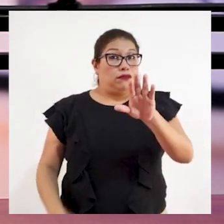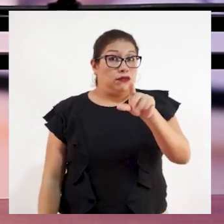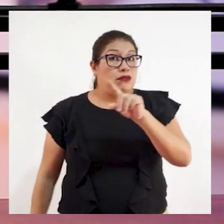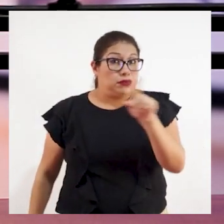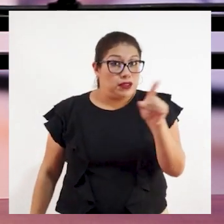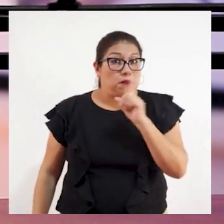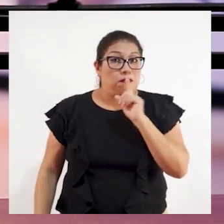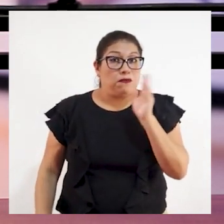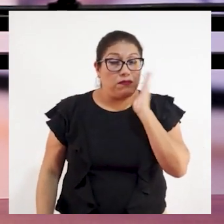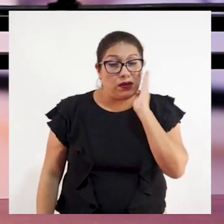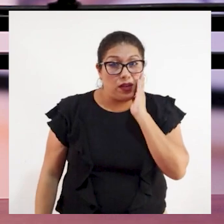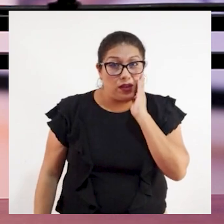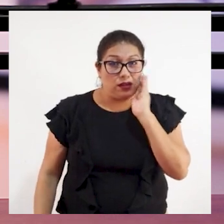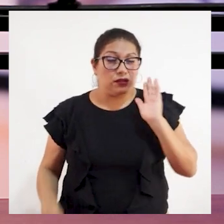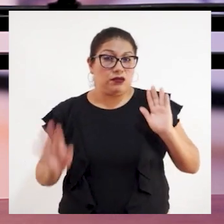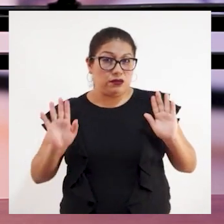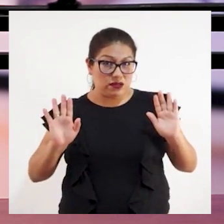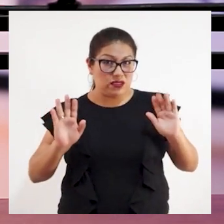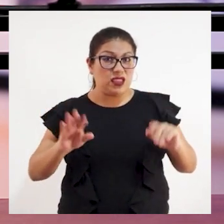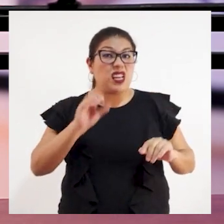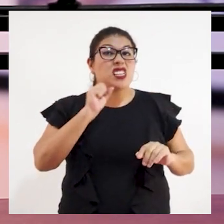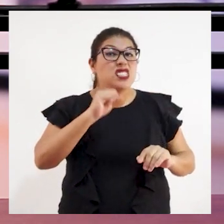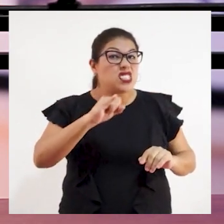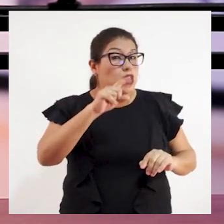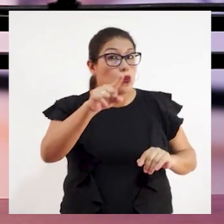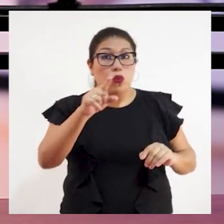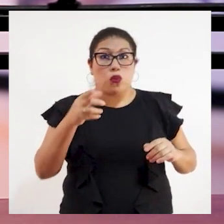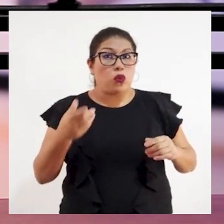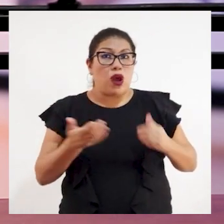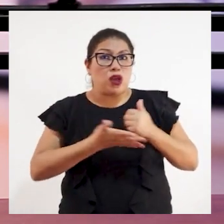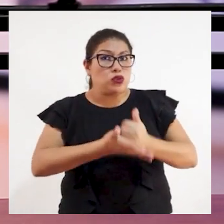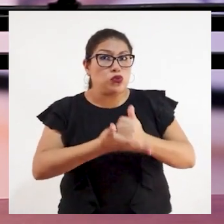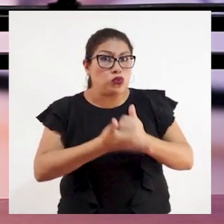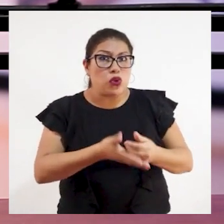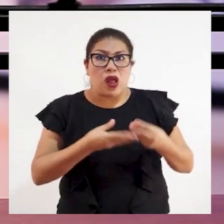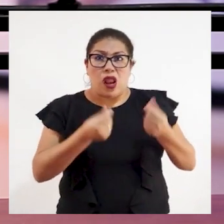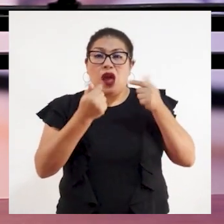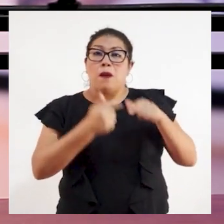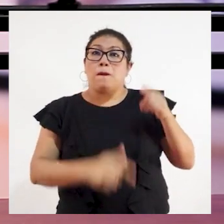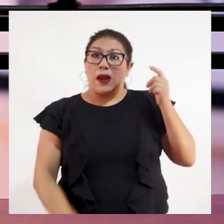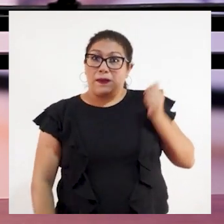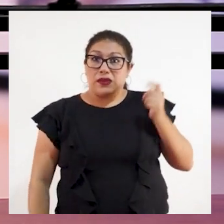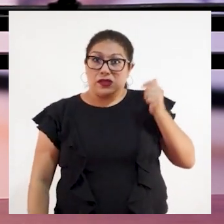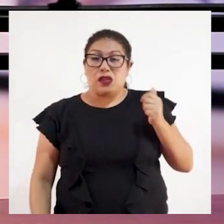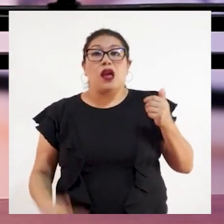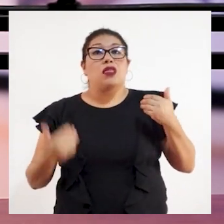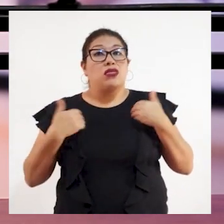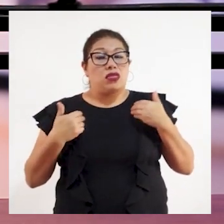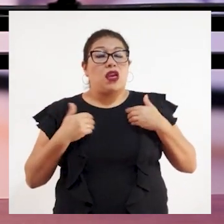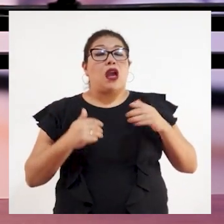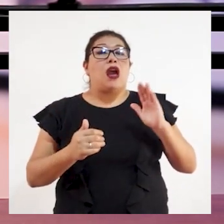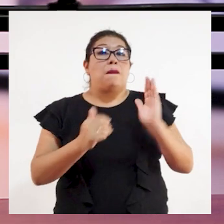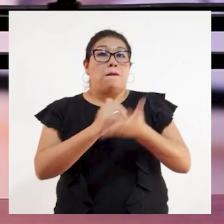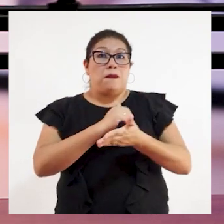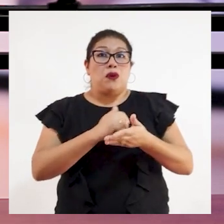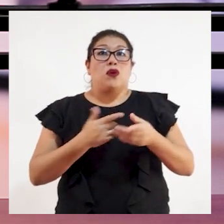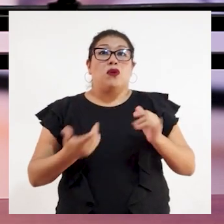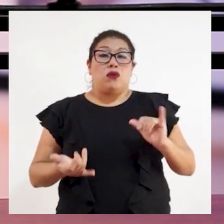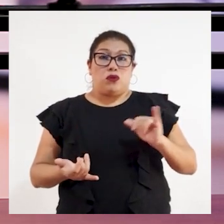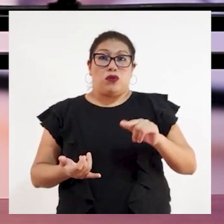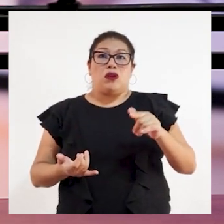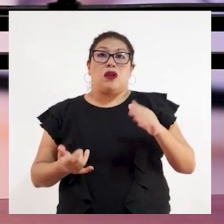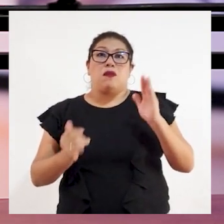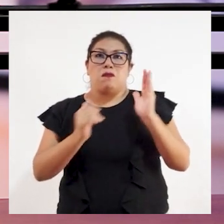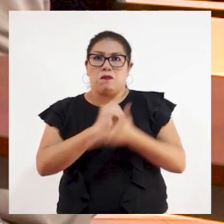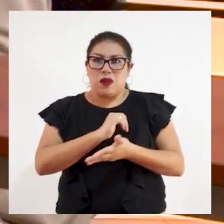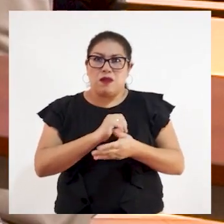de familia, si no asistes a tu hijo con la pensión, hay pena privativa de la libertad, ¿sí